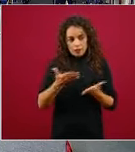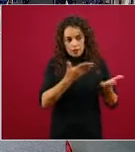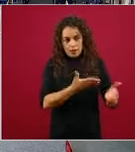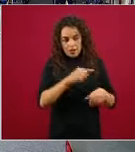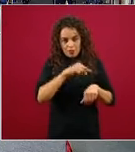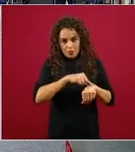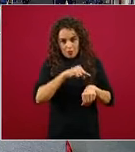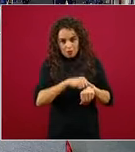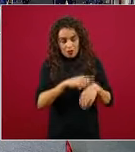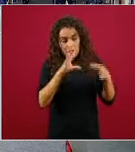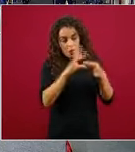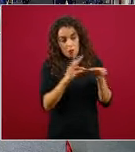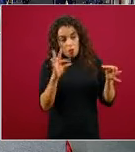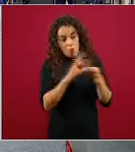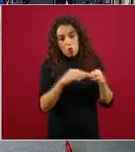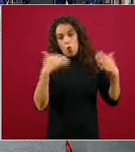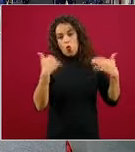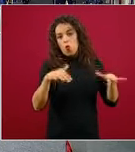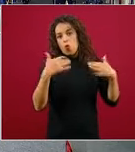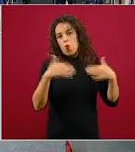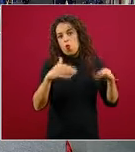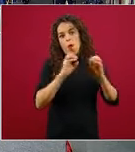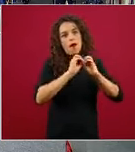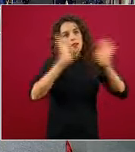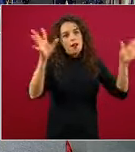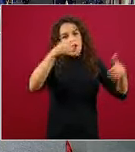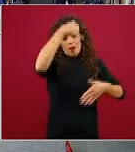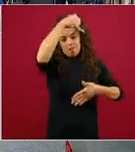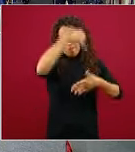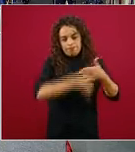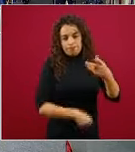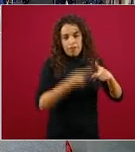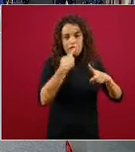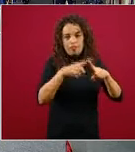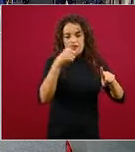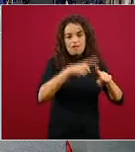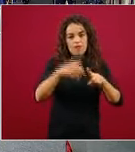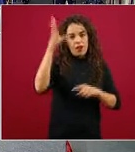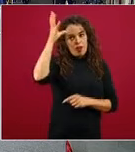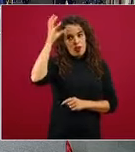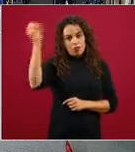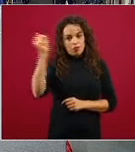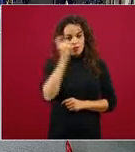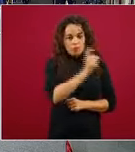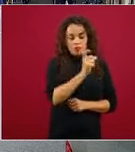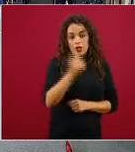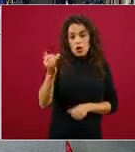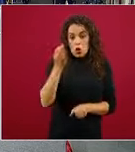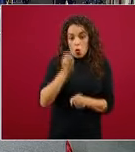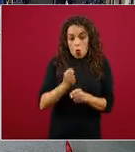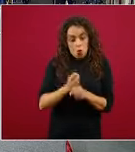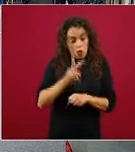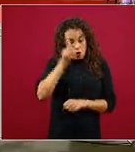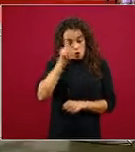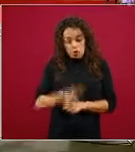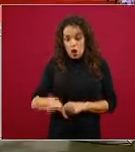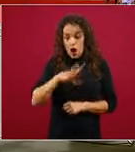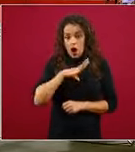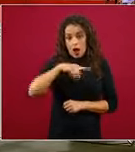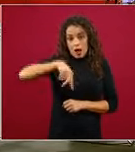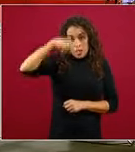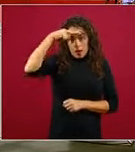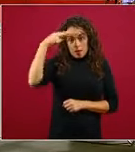por esta explicación amplia y detallada de los conceptos y de las realidades que enfrenta México y el mundo